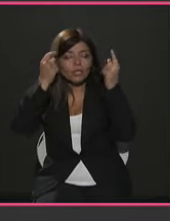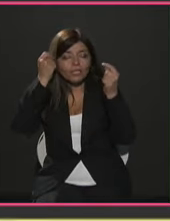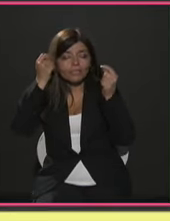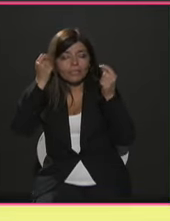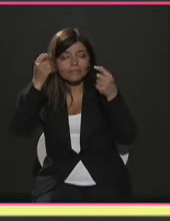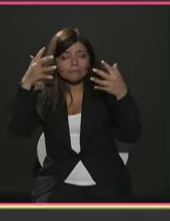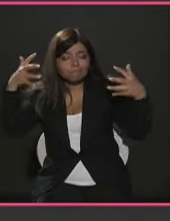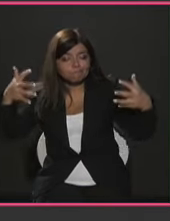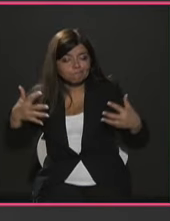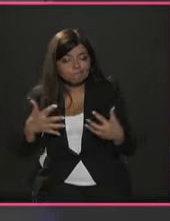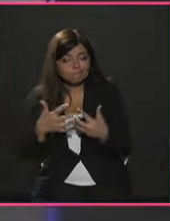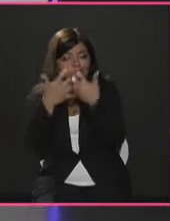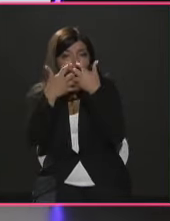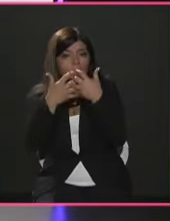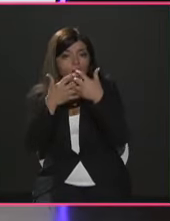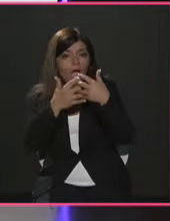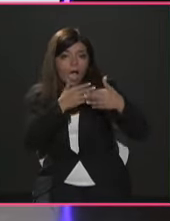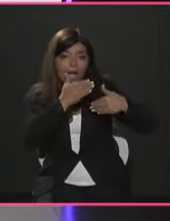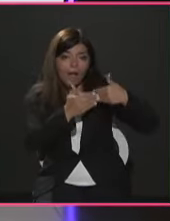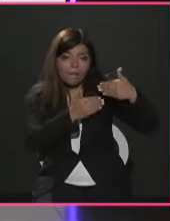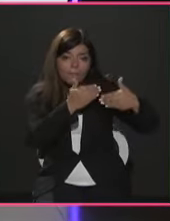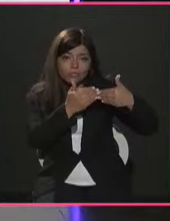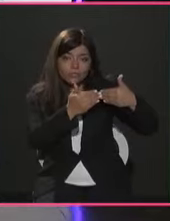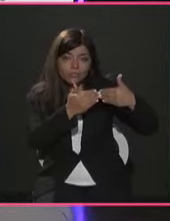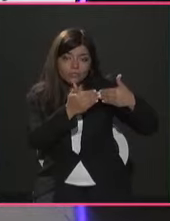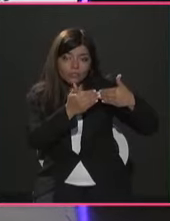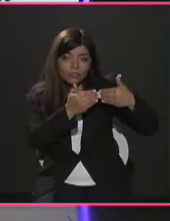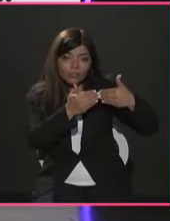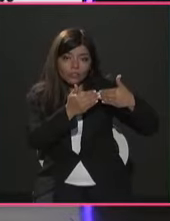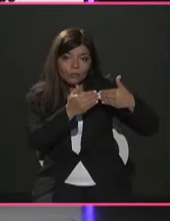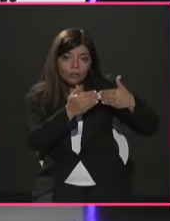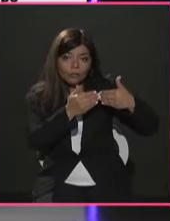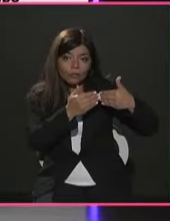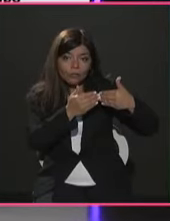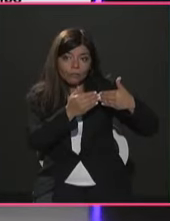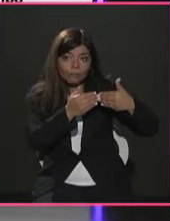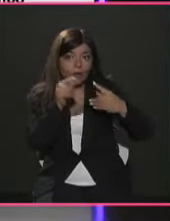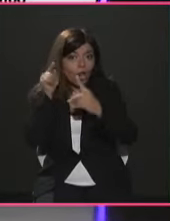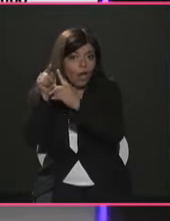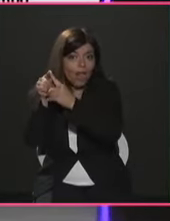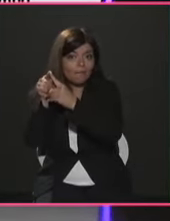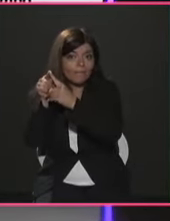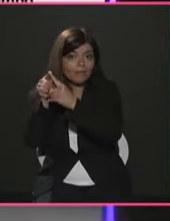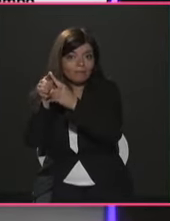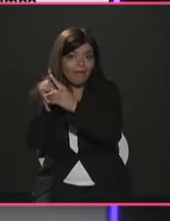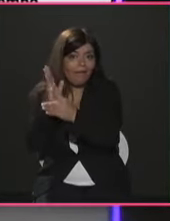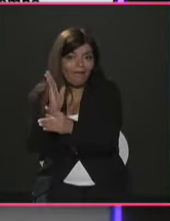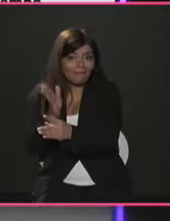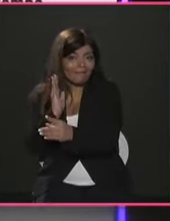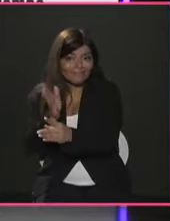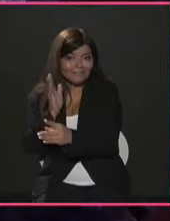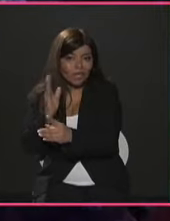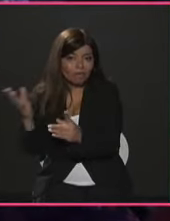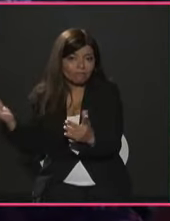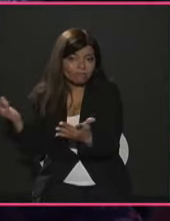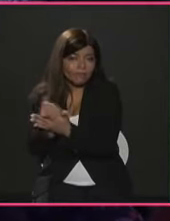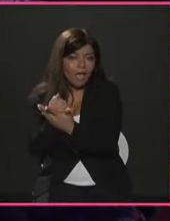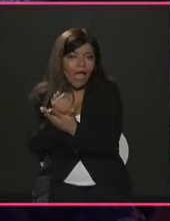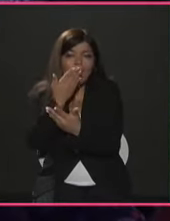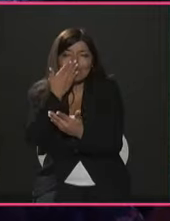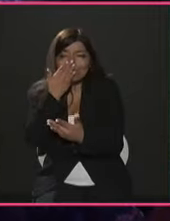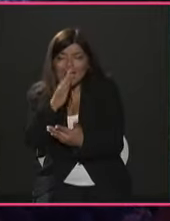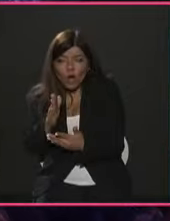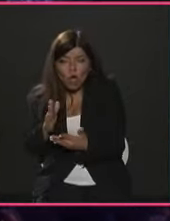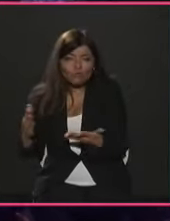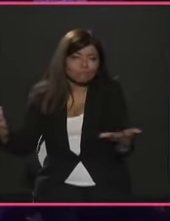ajusten a una realidad de un proceso pero que no renuncien a la meta no renuncien a mejorar no renuncien a